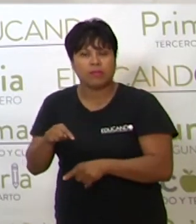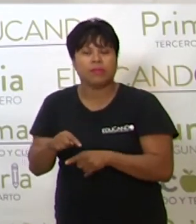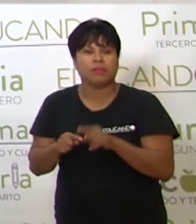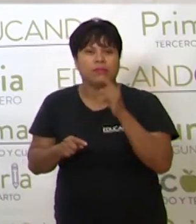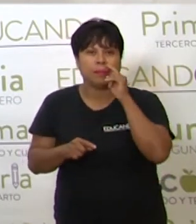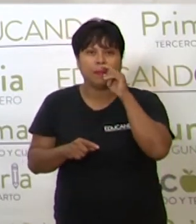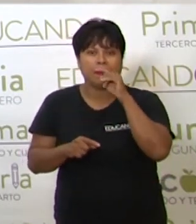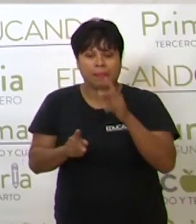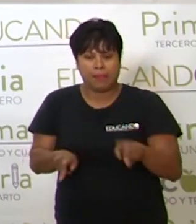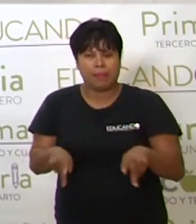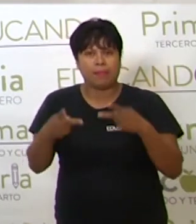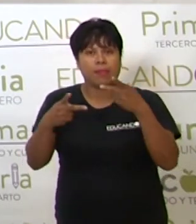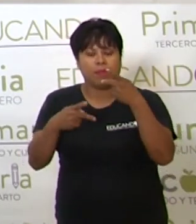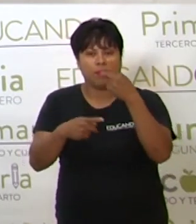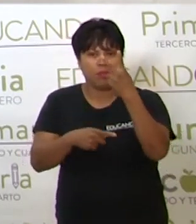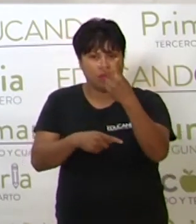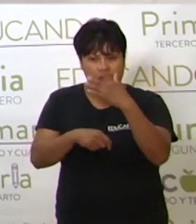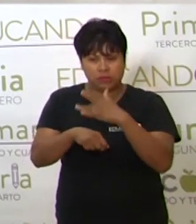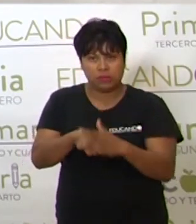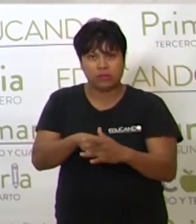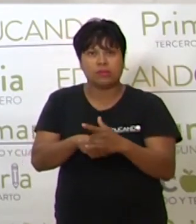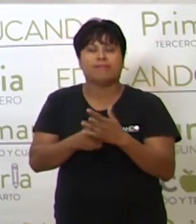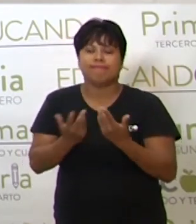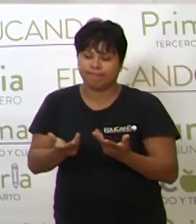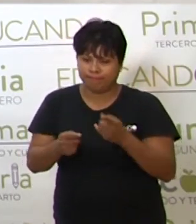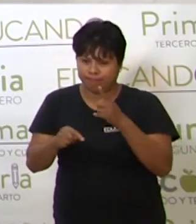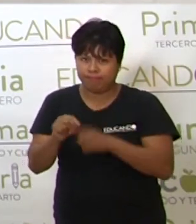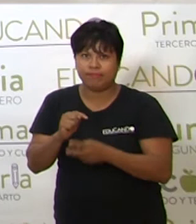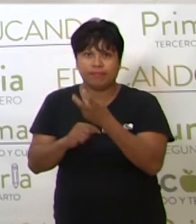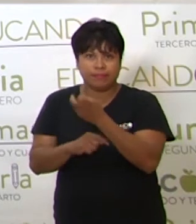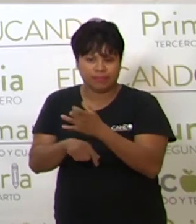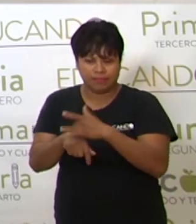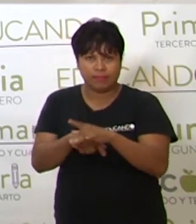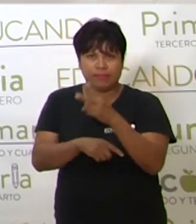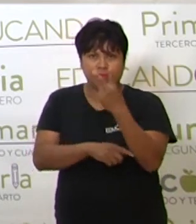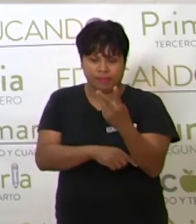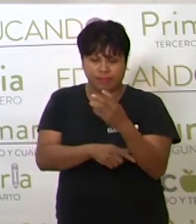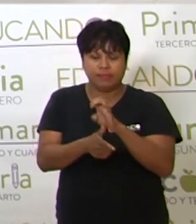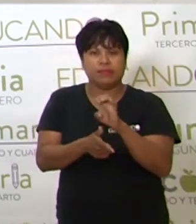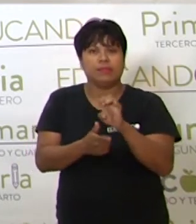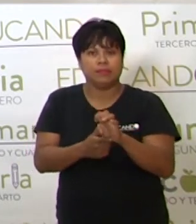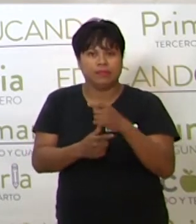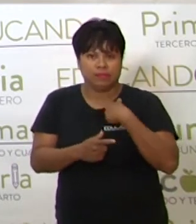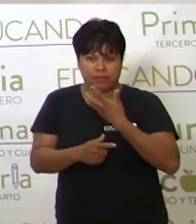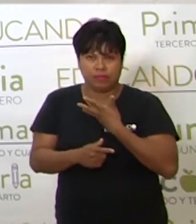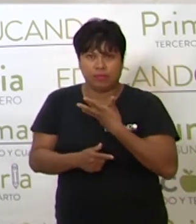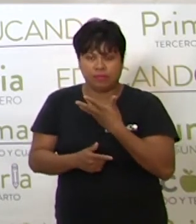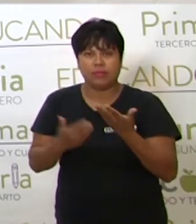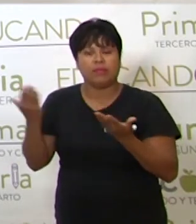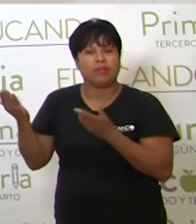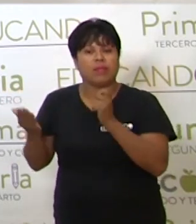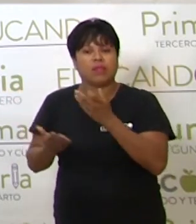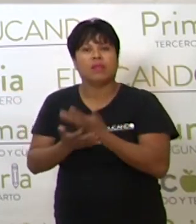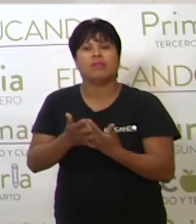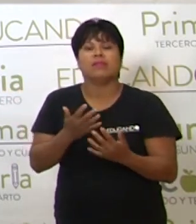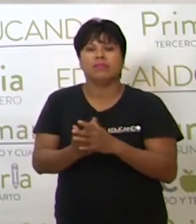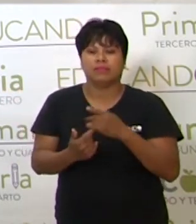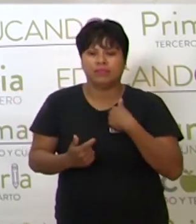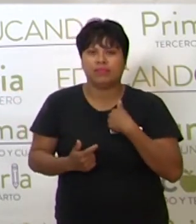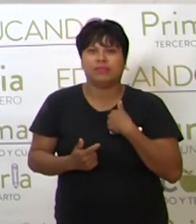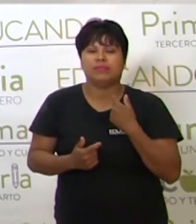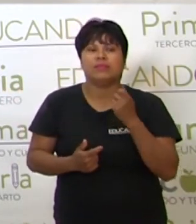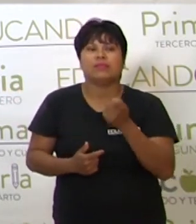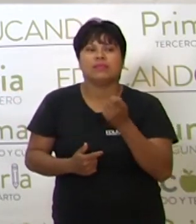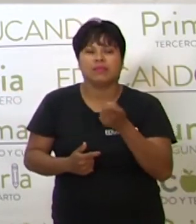y vendí el día de hoy dos quesos pues voy a quitar esos dos quesos entonces aquí tengo ya este lo que produje y lo que voy a